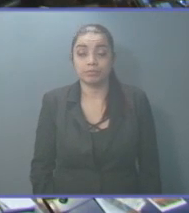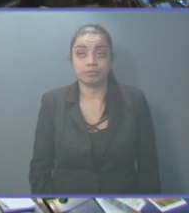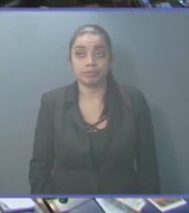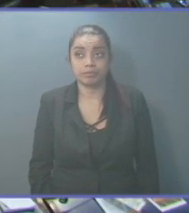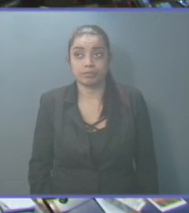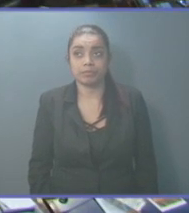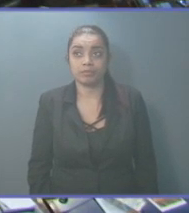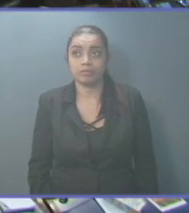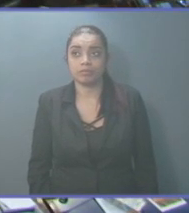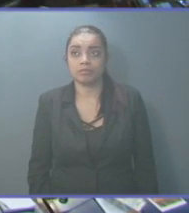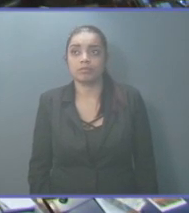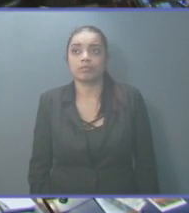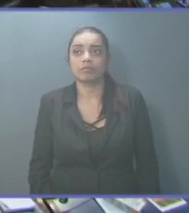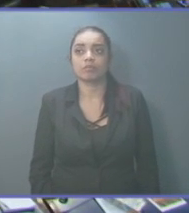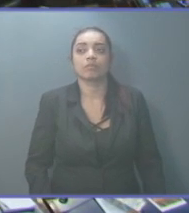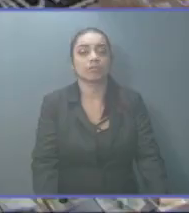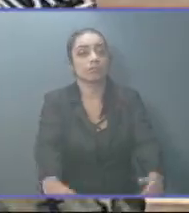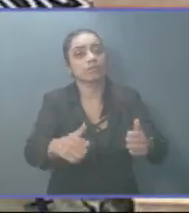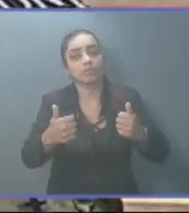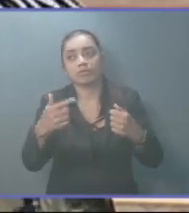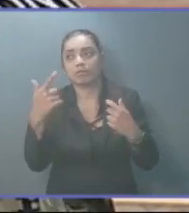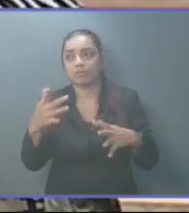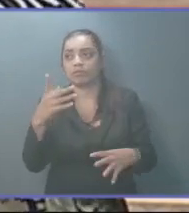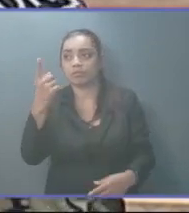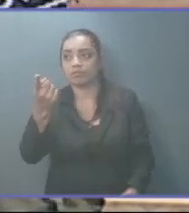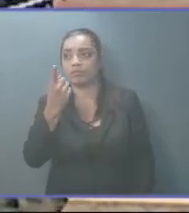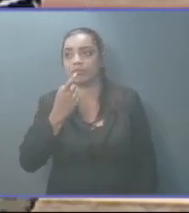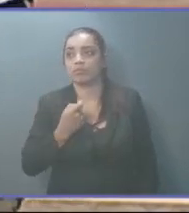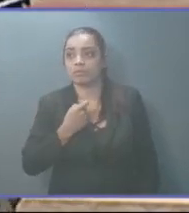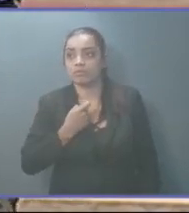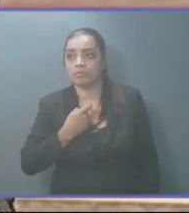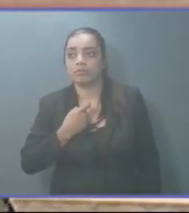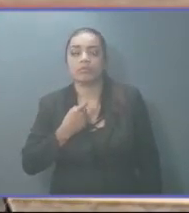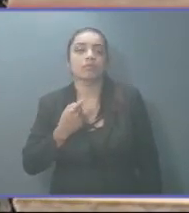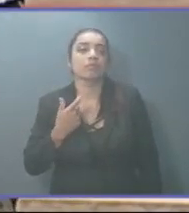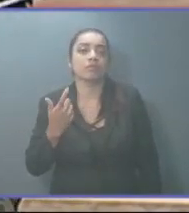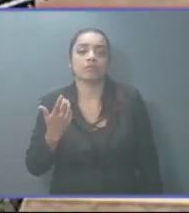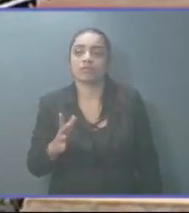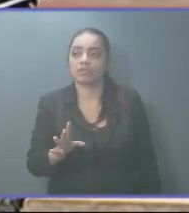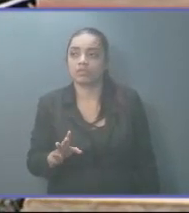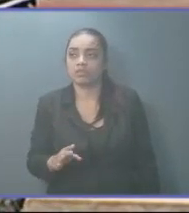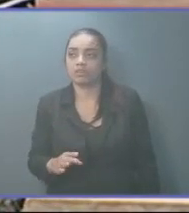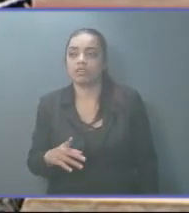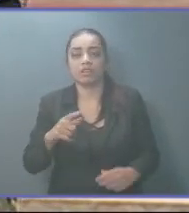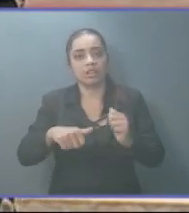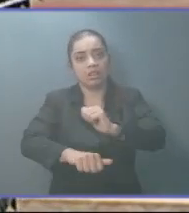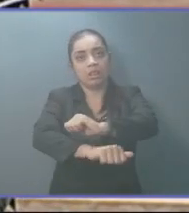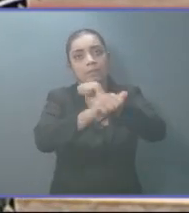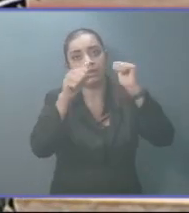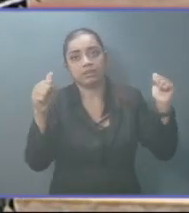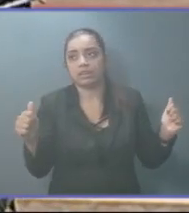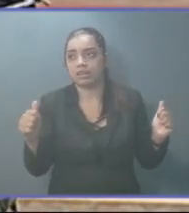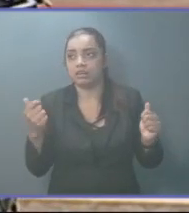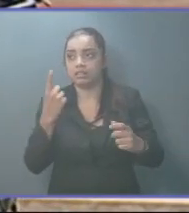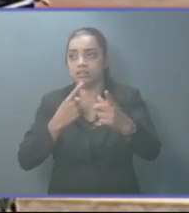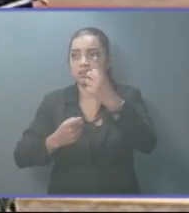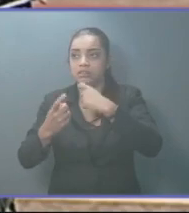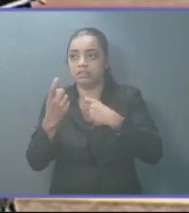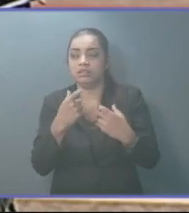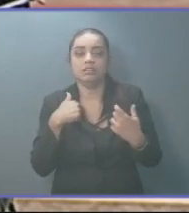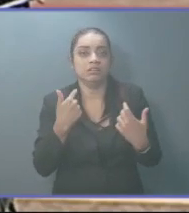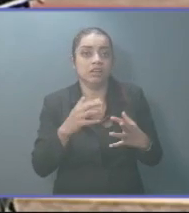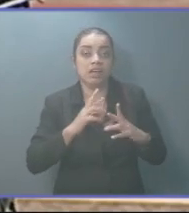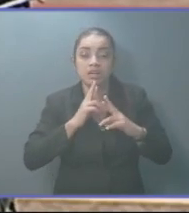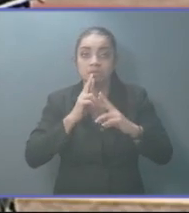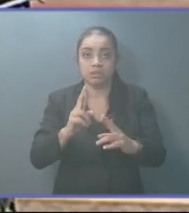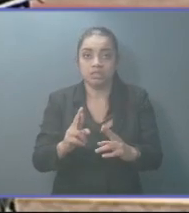bueno también esa pregunta me la formularon en la mañana y yo le respondí